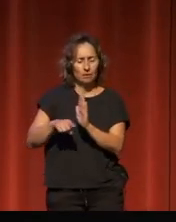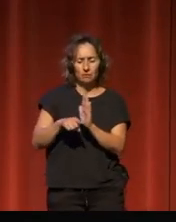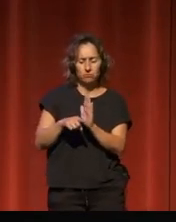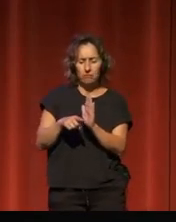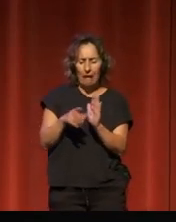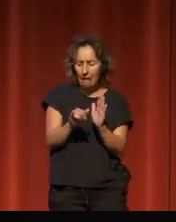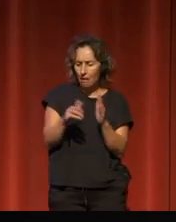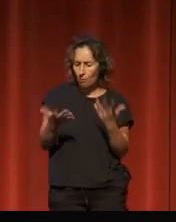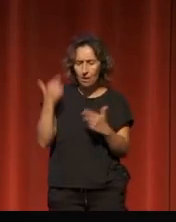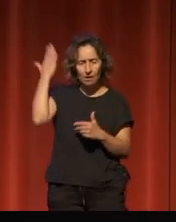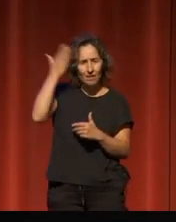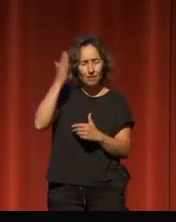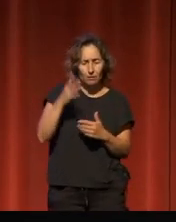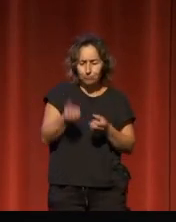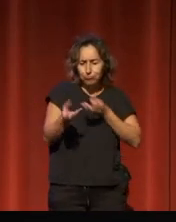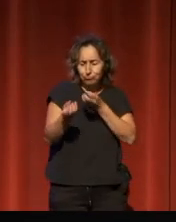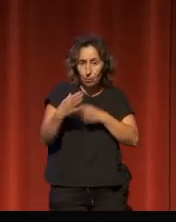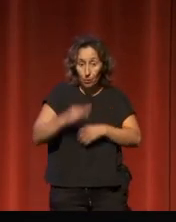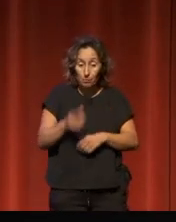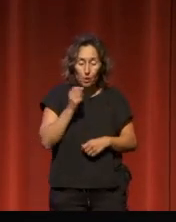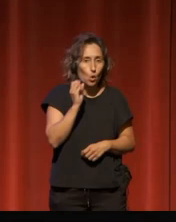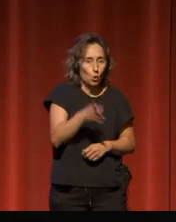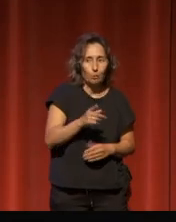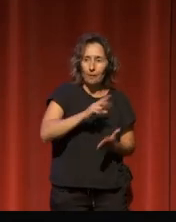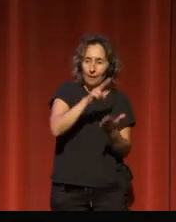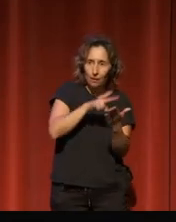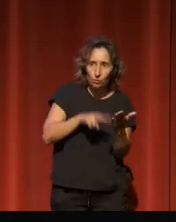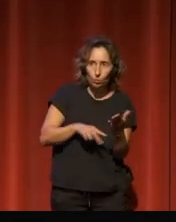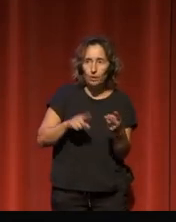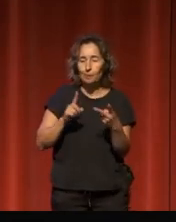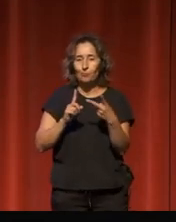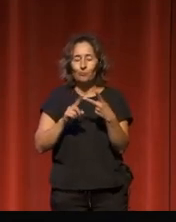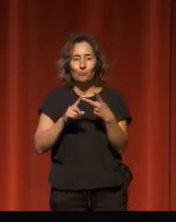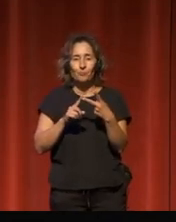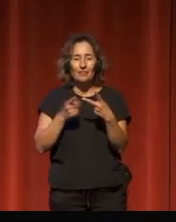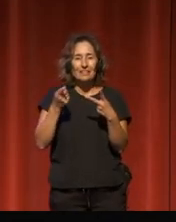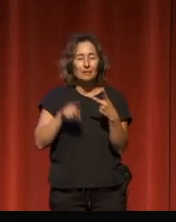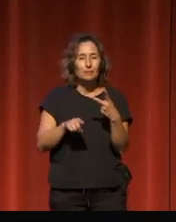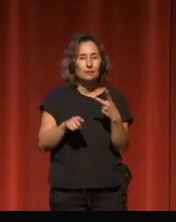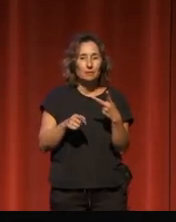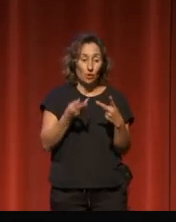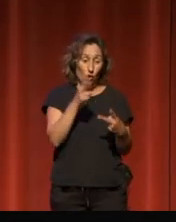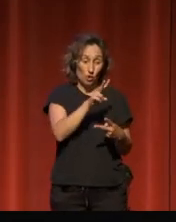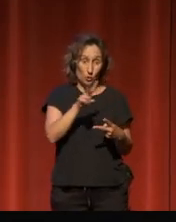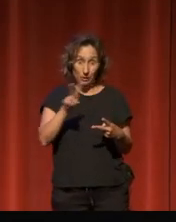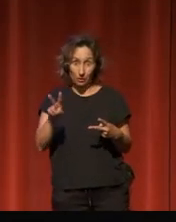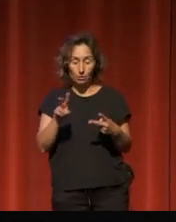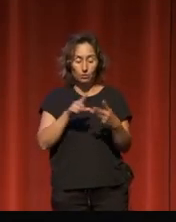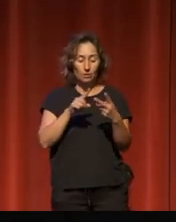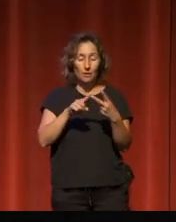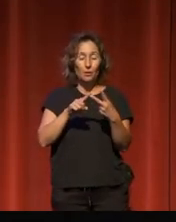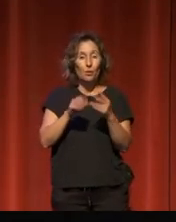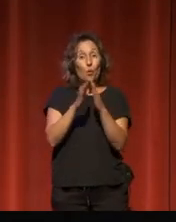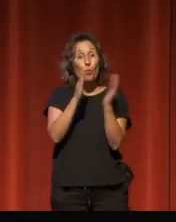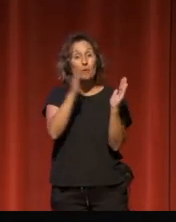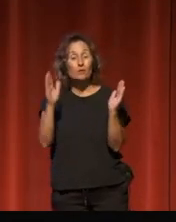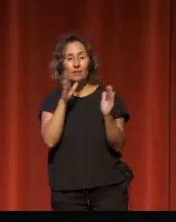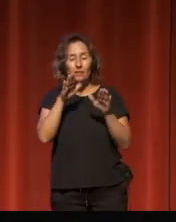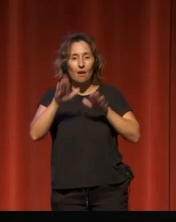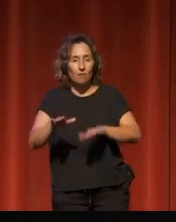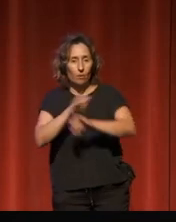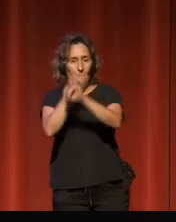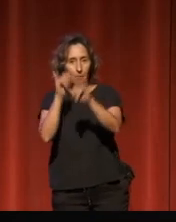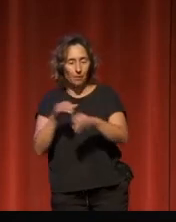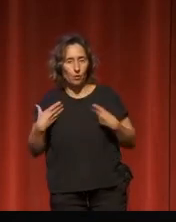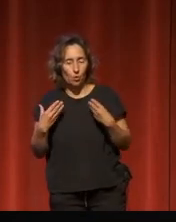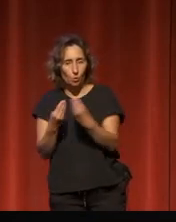además de enorme valor desde los clubs de lectura tenemos 222 las bibliotecas por la paz y la convivencia